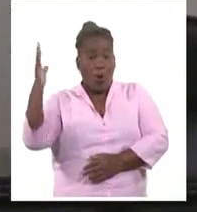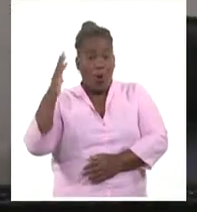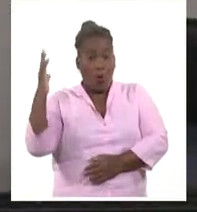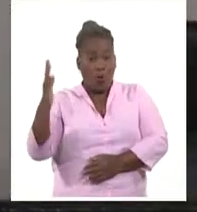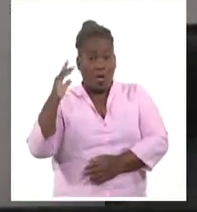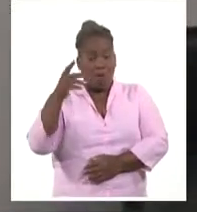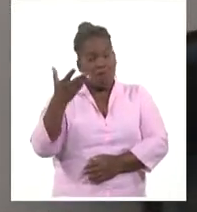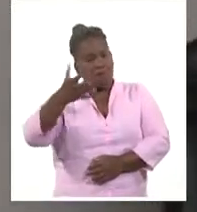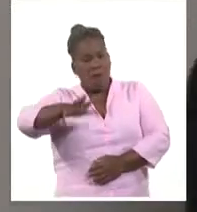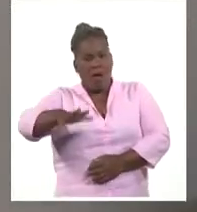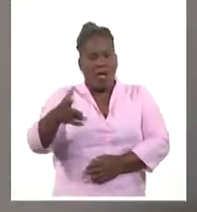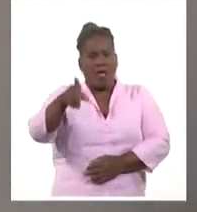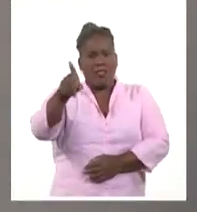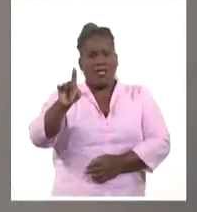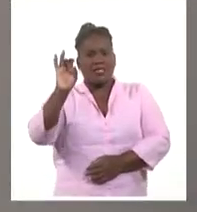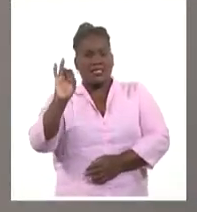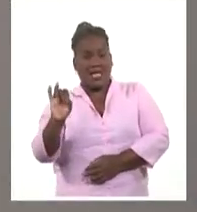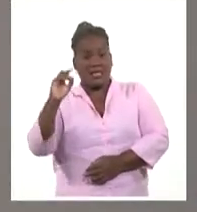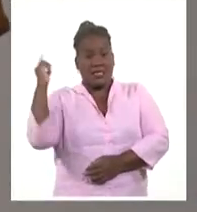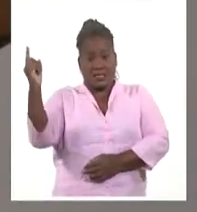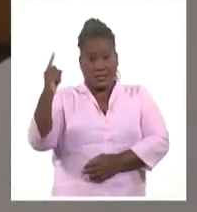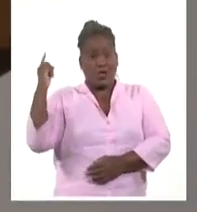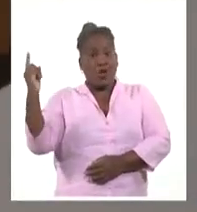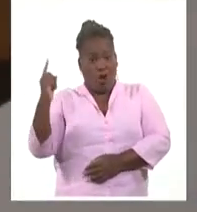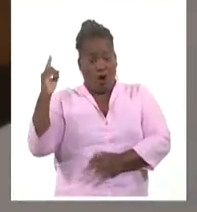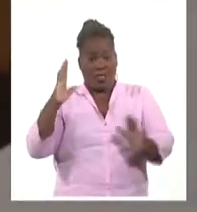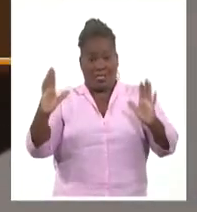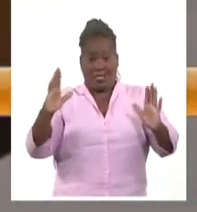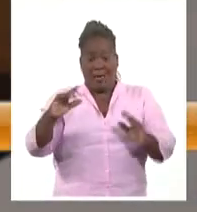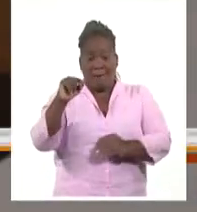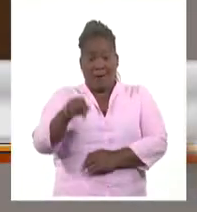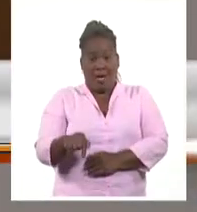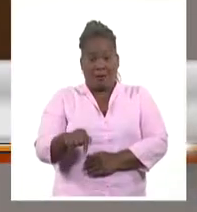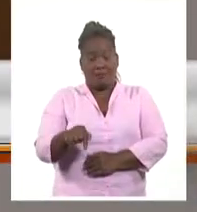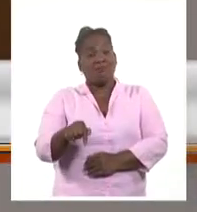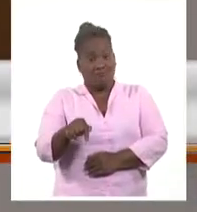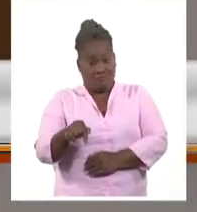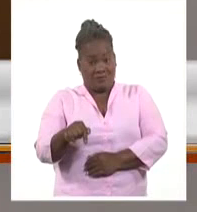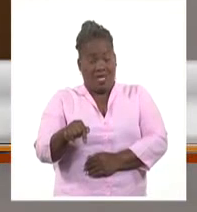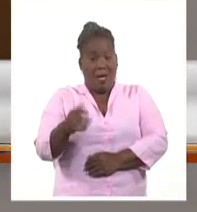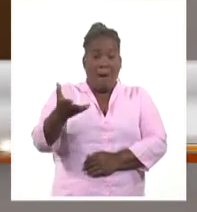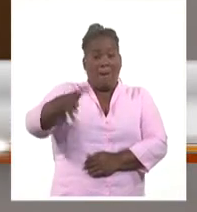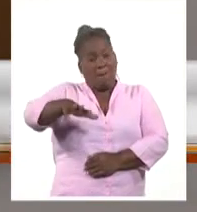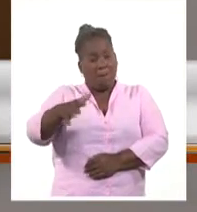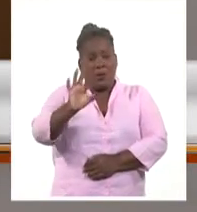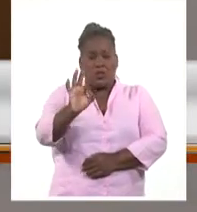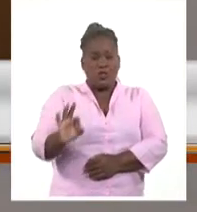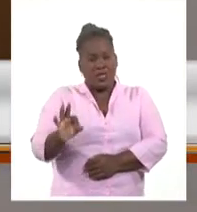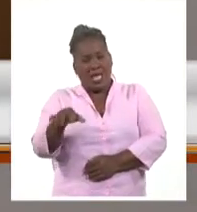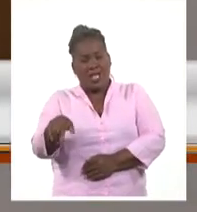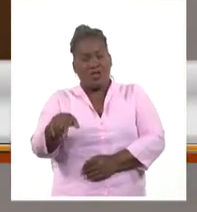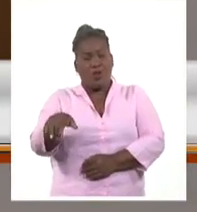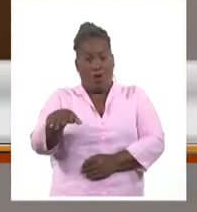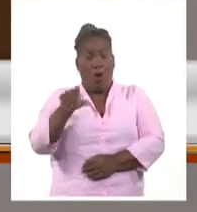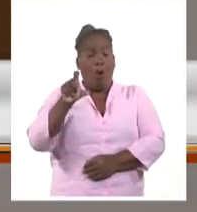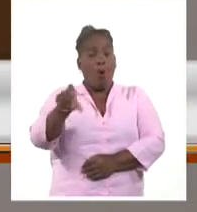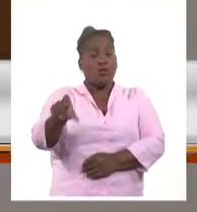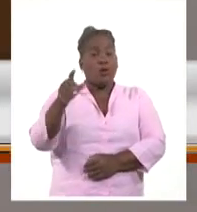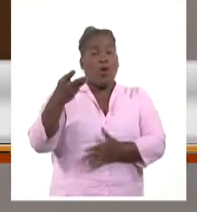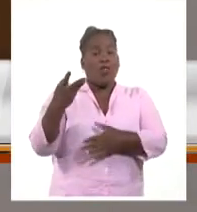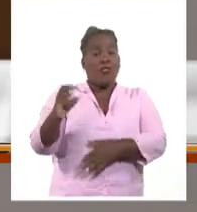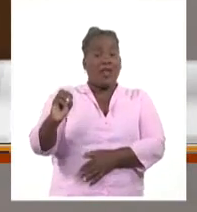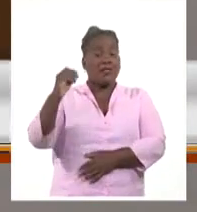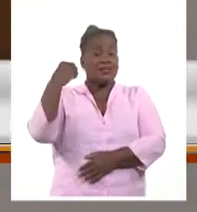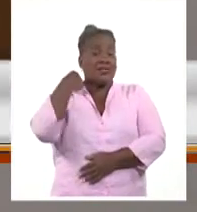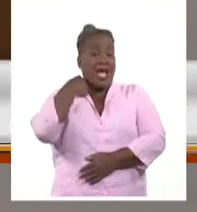de alrededor de 17 ciclones tropicales. La media, el promedio de formación de ciclones tropicales en nuestra área de los últimos 30 años,